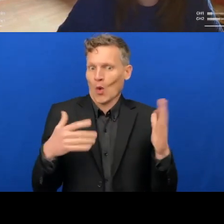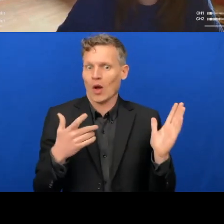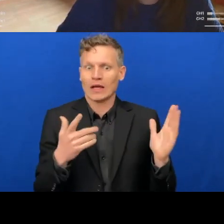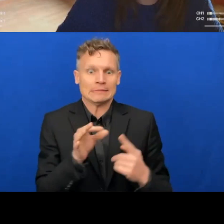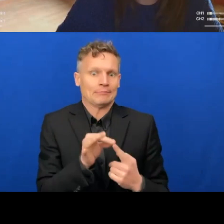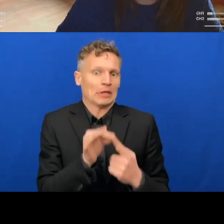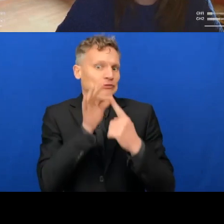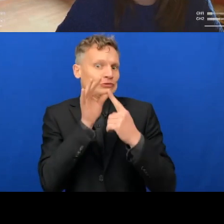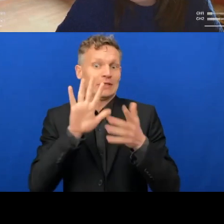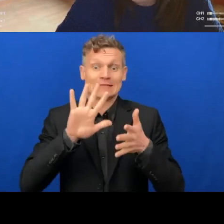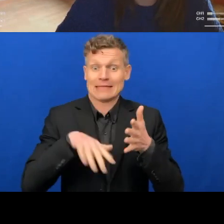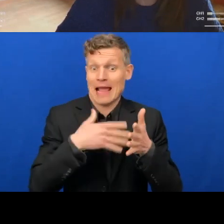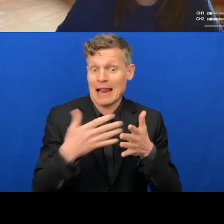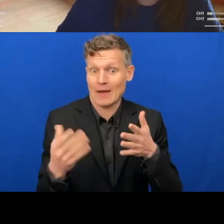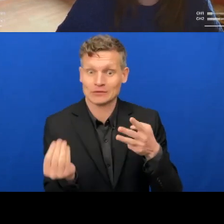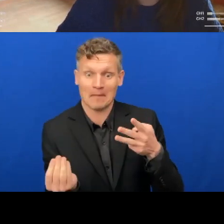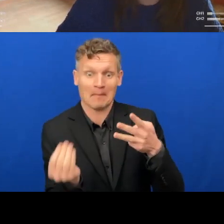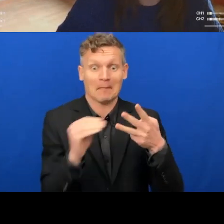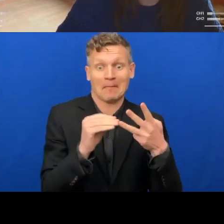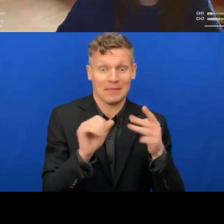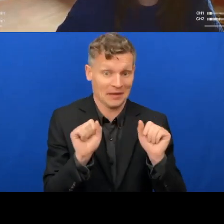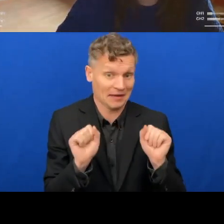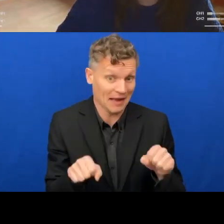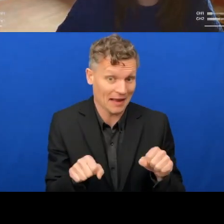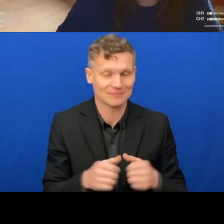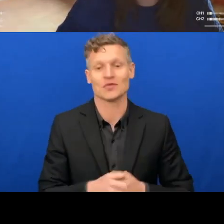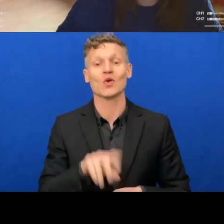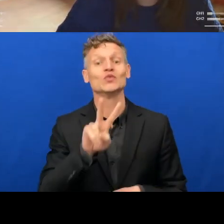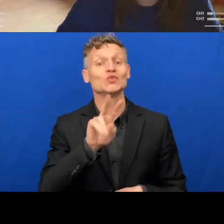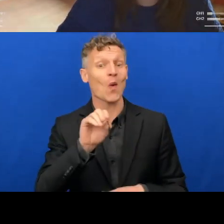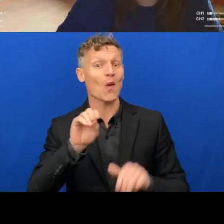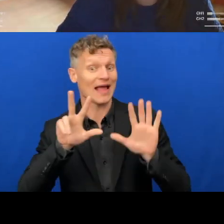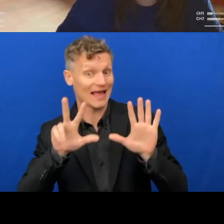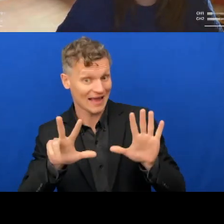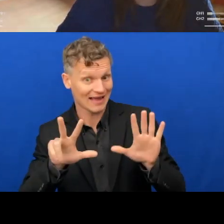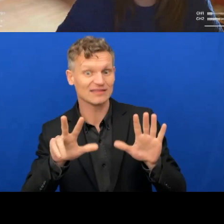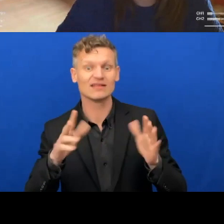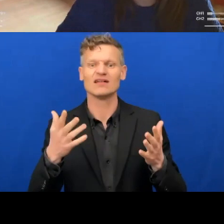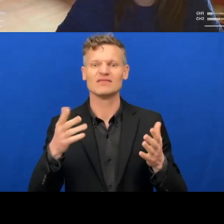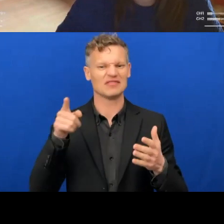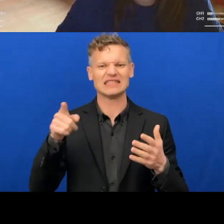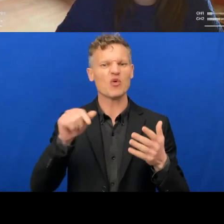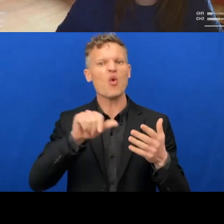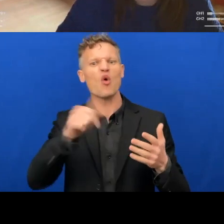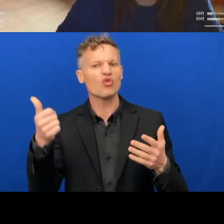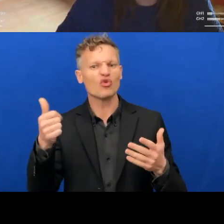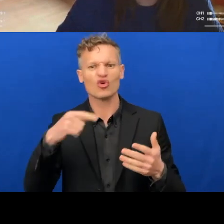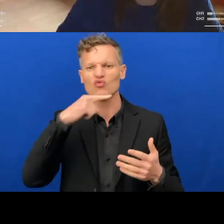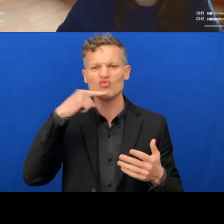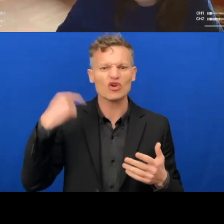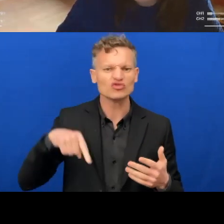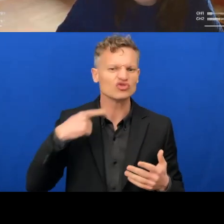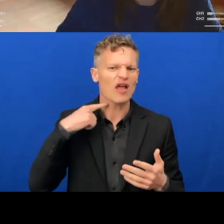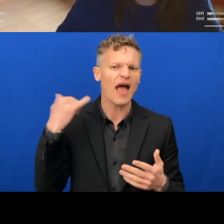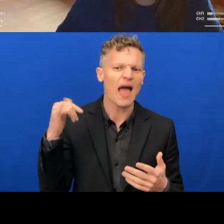las lenguas exóticas. Y en 2008 las lenguas eran ruso, árabe,